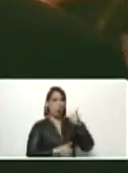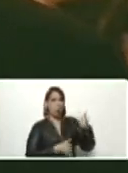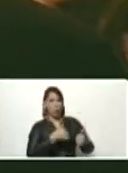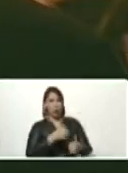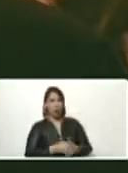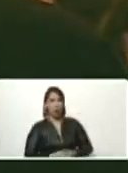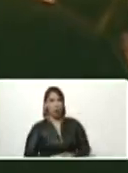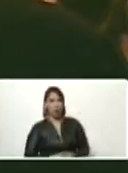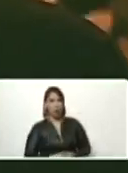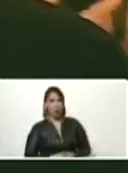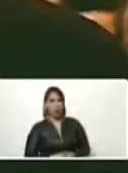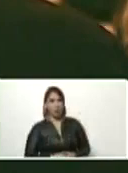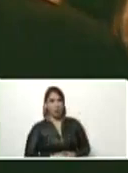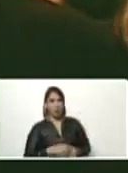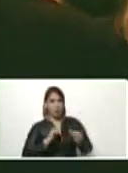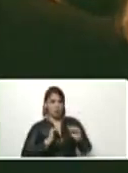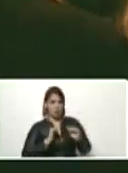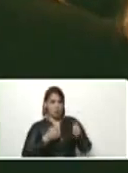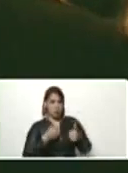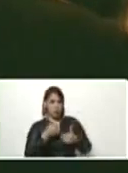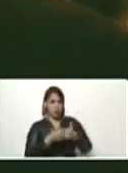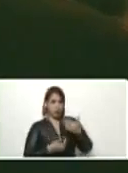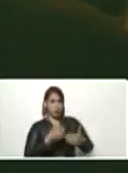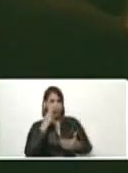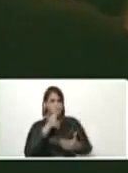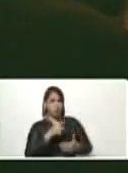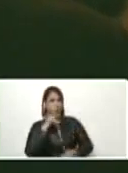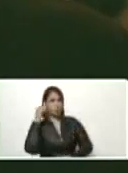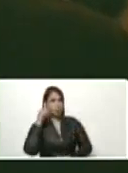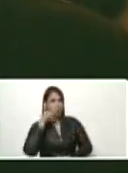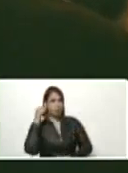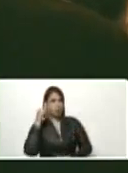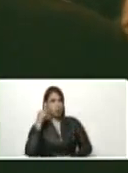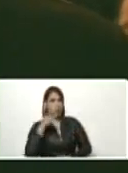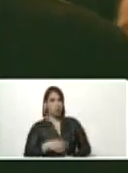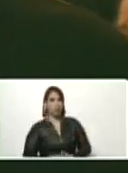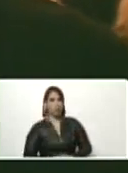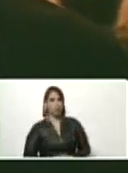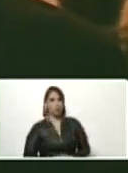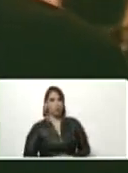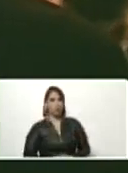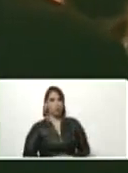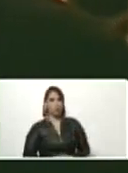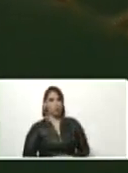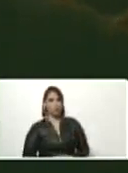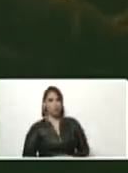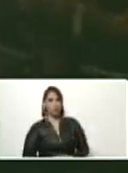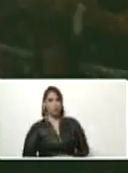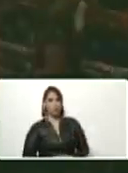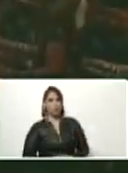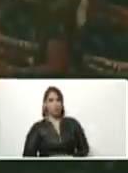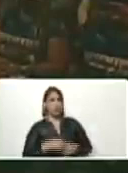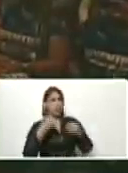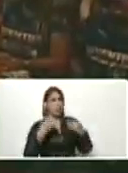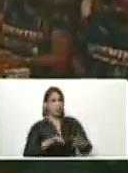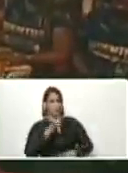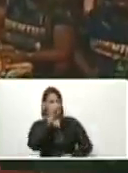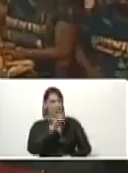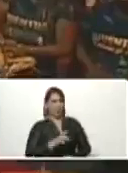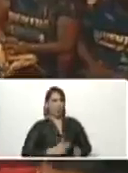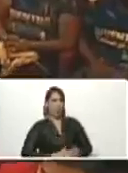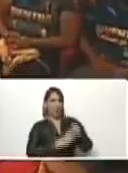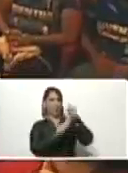desde el principio vio que Sucre era, sin lugar a duda, su sucesor natural y la persona que